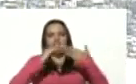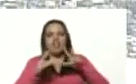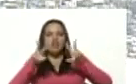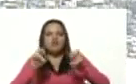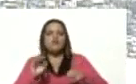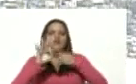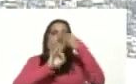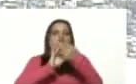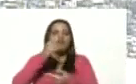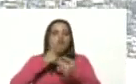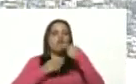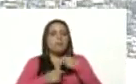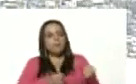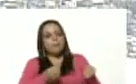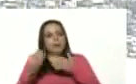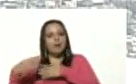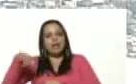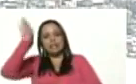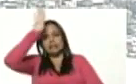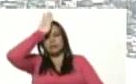Barrio Tricolor. Vámonos a Antímano.